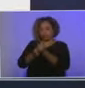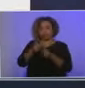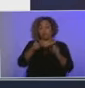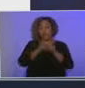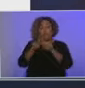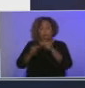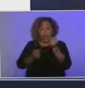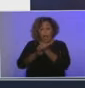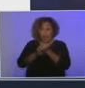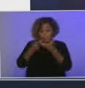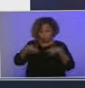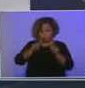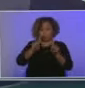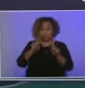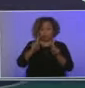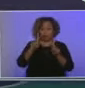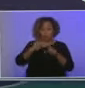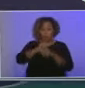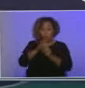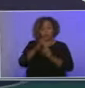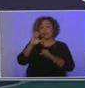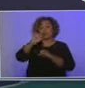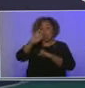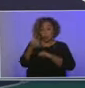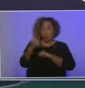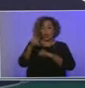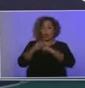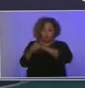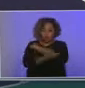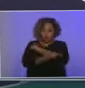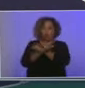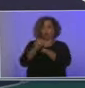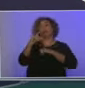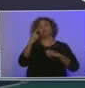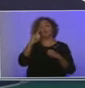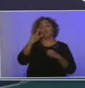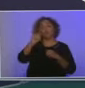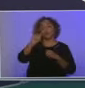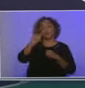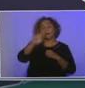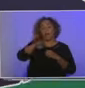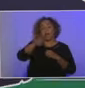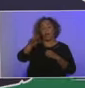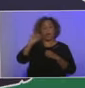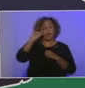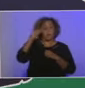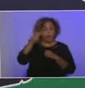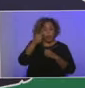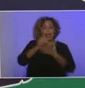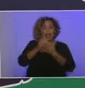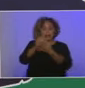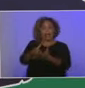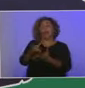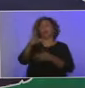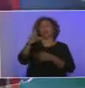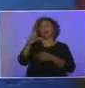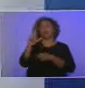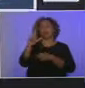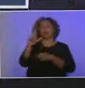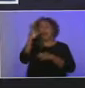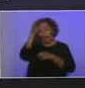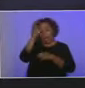apoyo durante la cuarentena en San Juan, Trujillo Alto, Carolina, Toa Baja, Bayamón, Cataño, Guaynabo y Caguas.